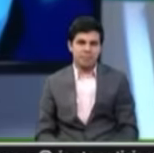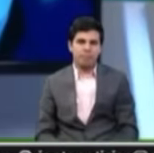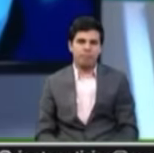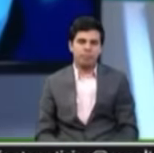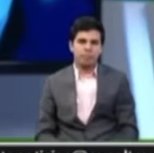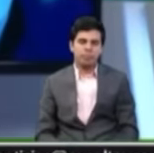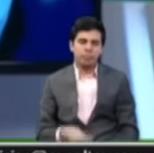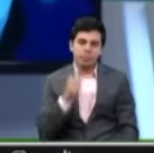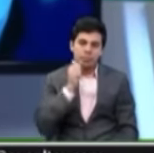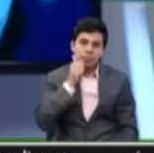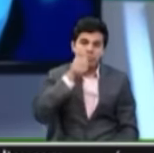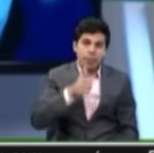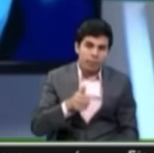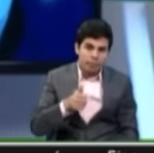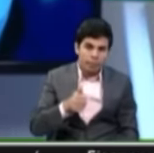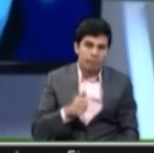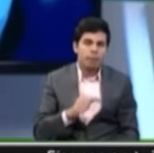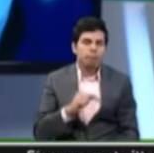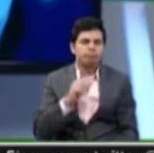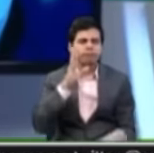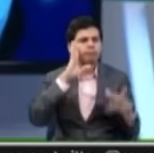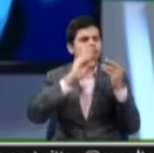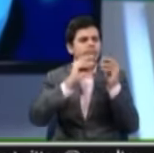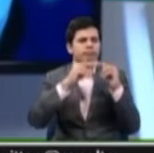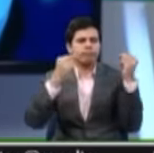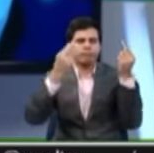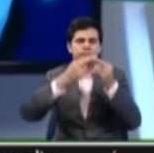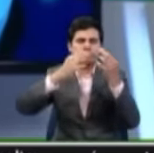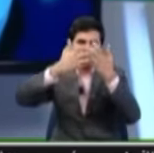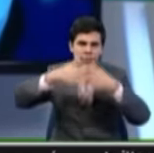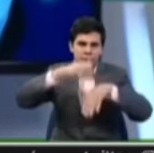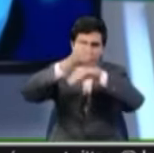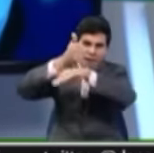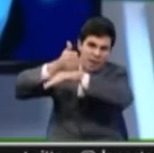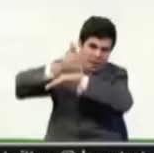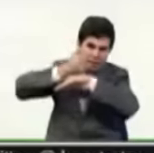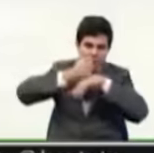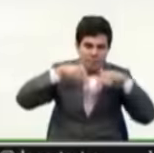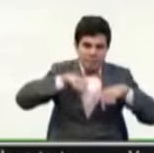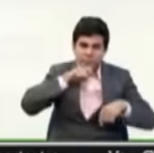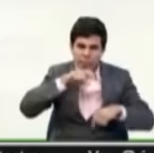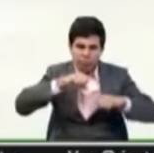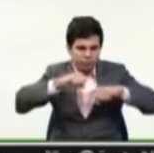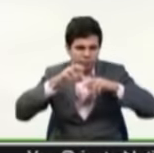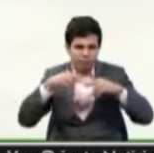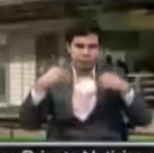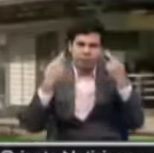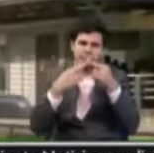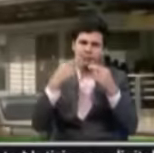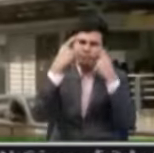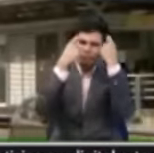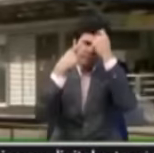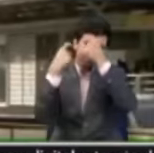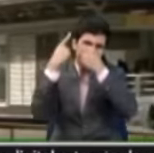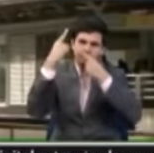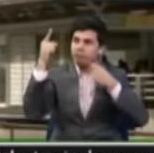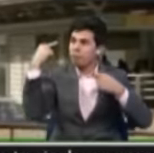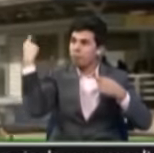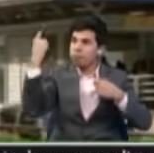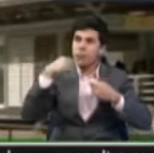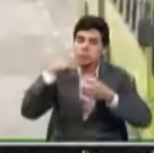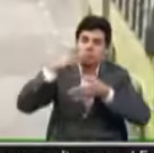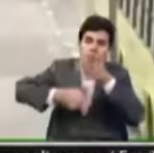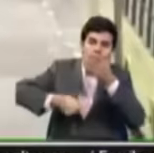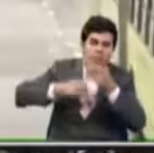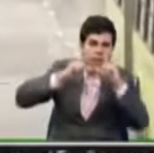Para mañana se tiene programada una reunión de empresarios en Bucaramanga. El objetivo es evaluar la incidencia en el mercado y en